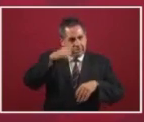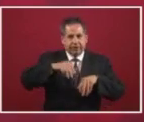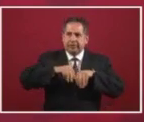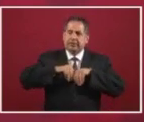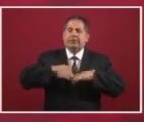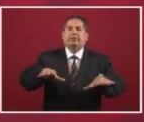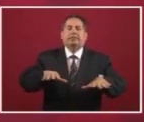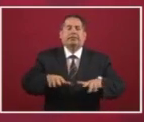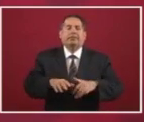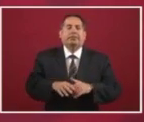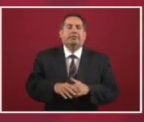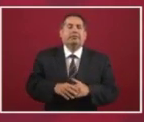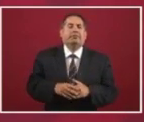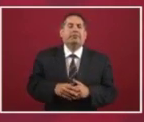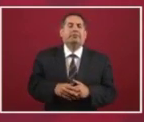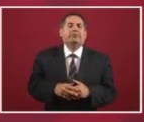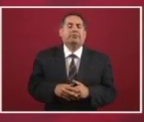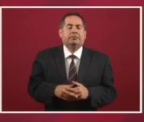públicamente